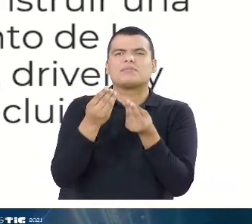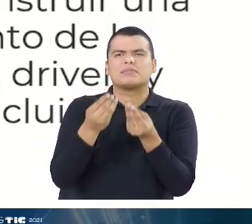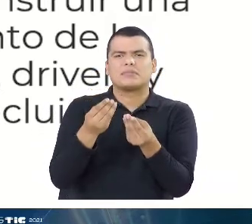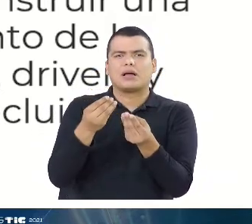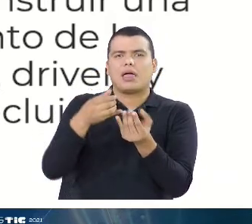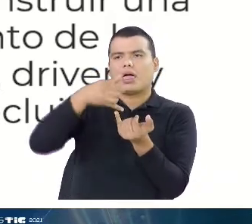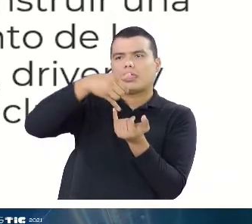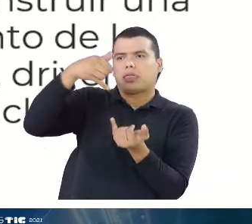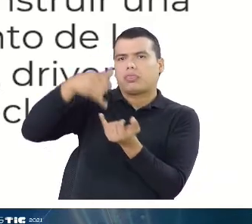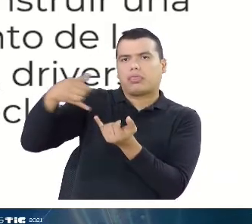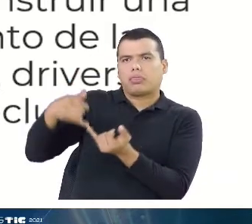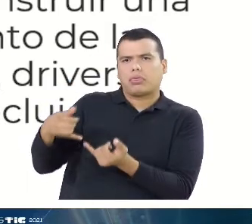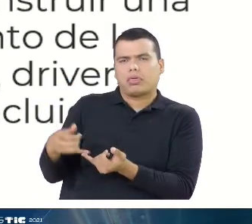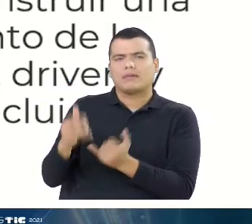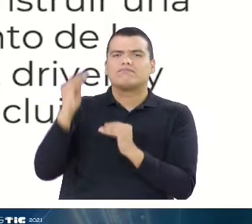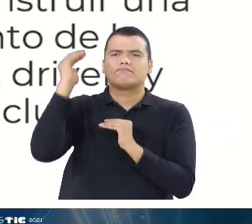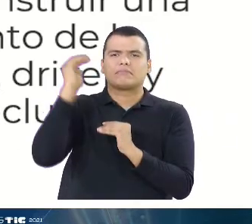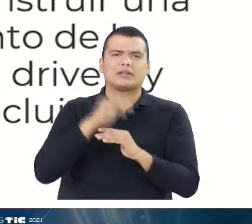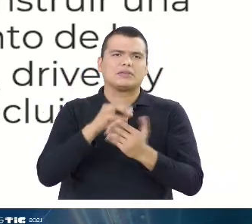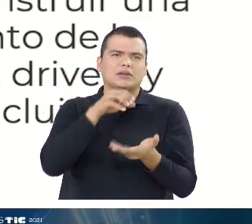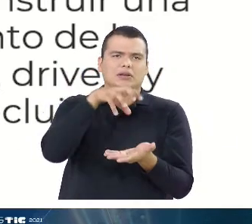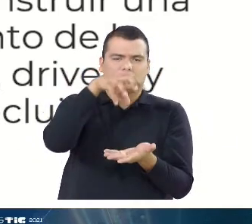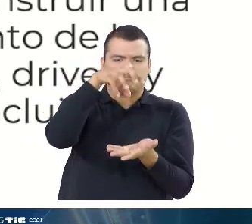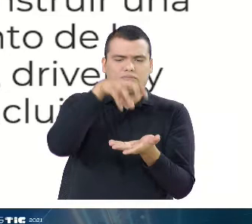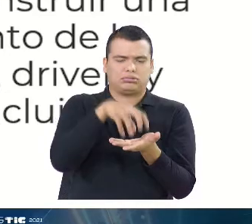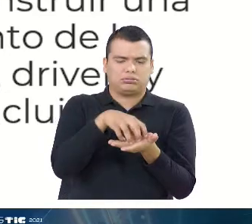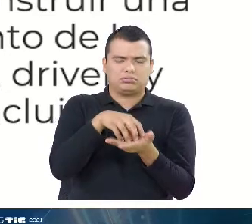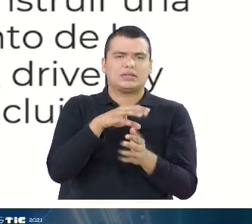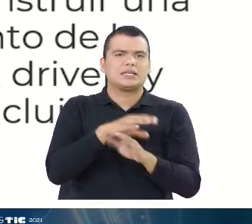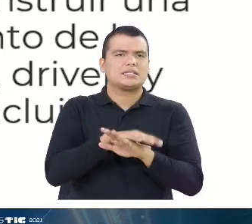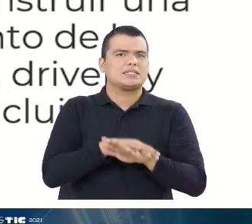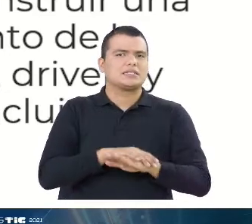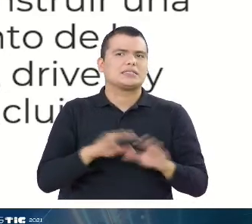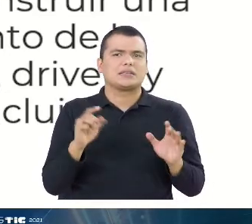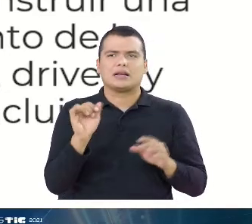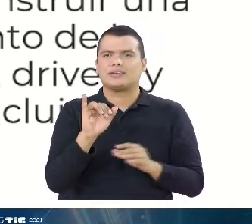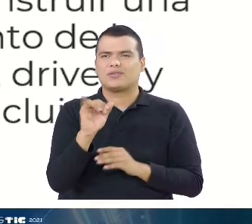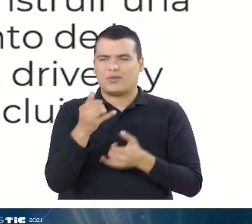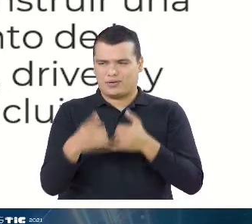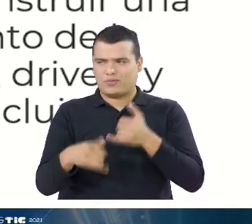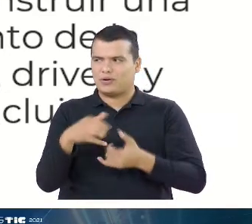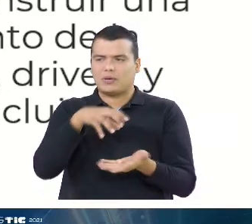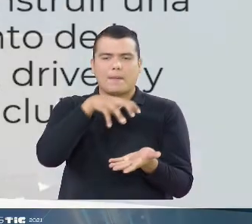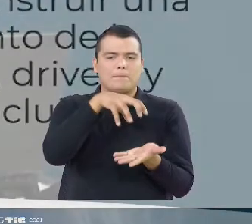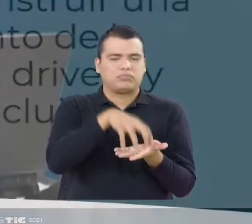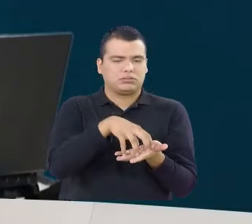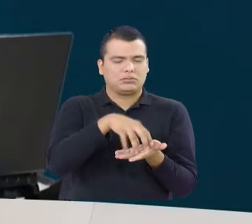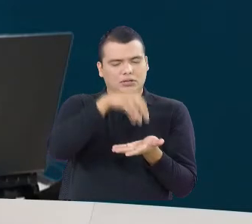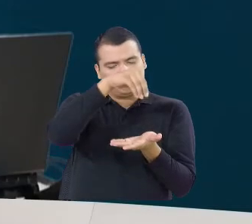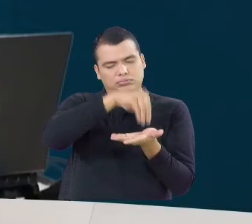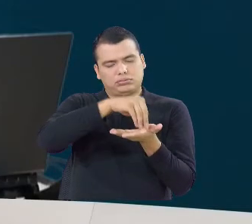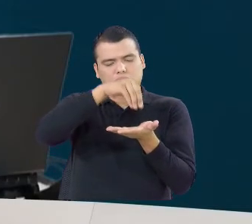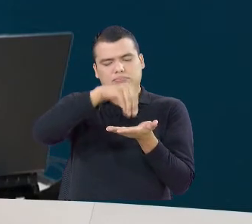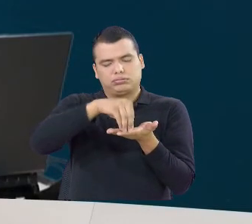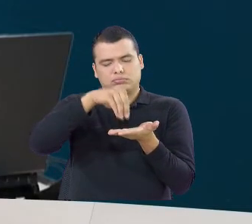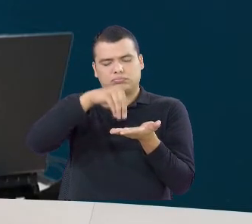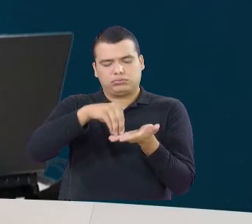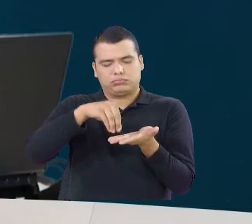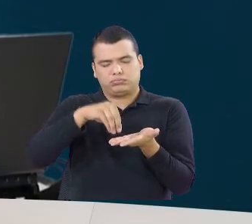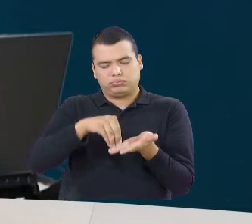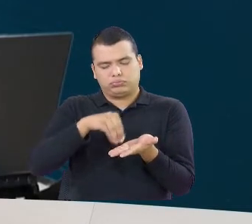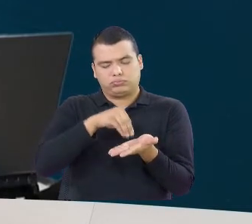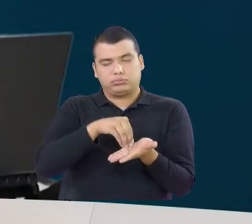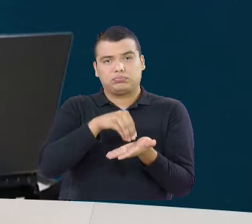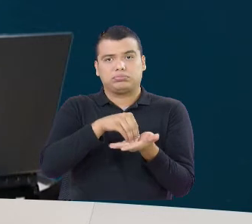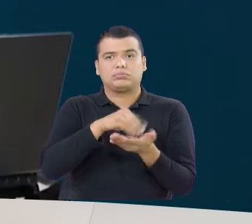de cables, porque uno la ensambla como ensamblar un juego Lego. Uno va ensamblándole cosas ahí al Arduino. Entonces aquí,